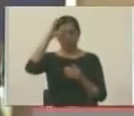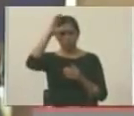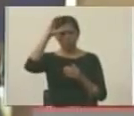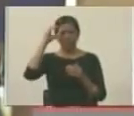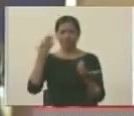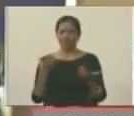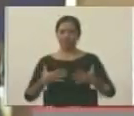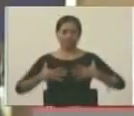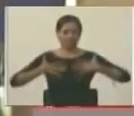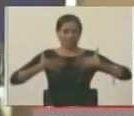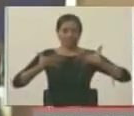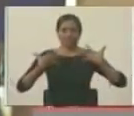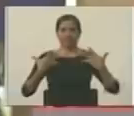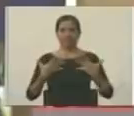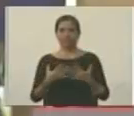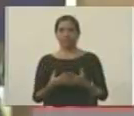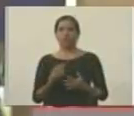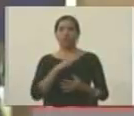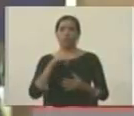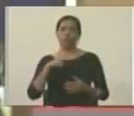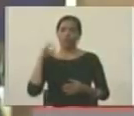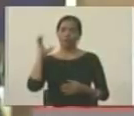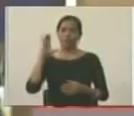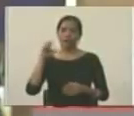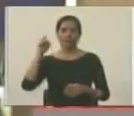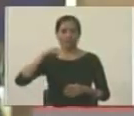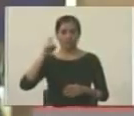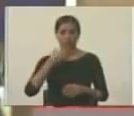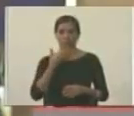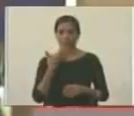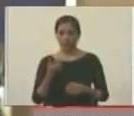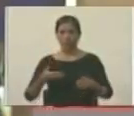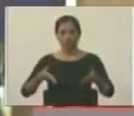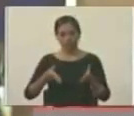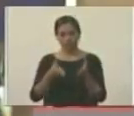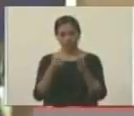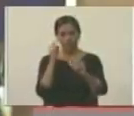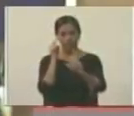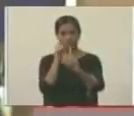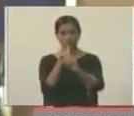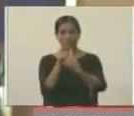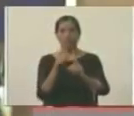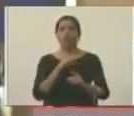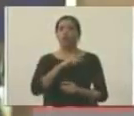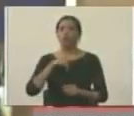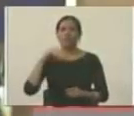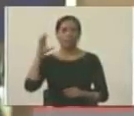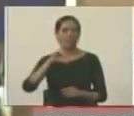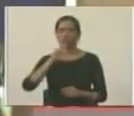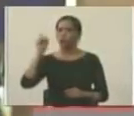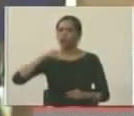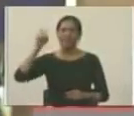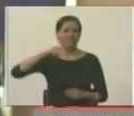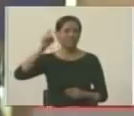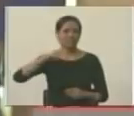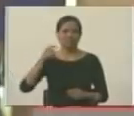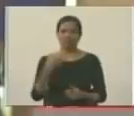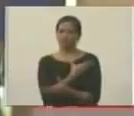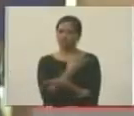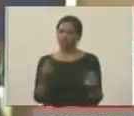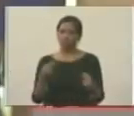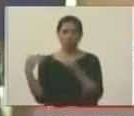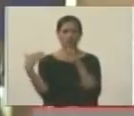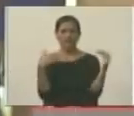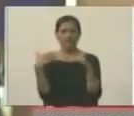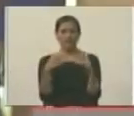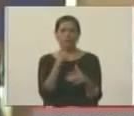pasión. Nuestra patria merece un mejor destino. Nuestra patria no merece una guerra vil y cruel como la que Donald